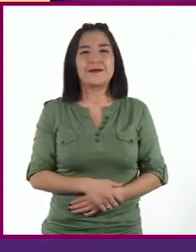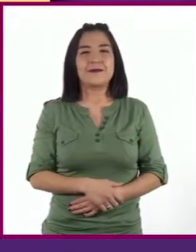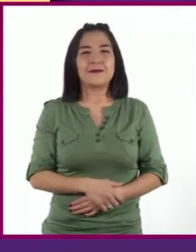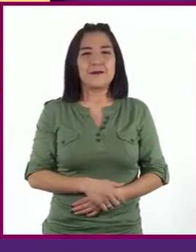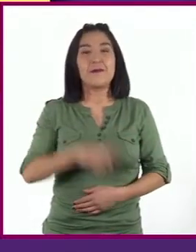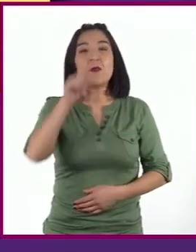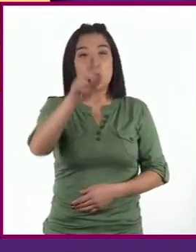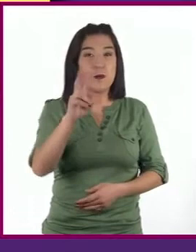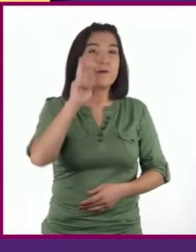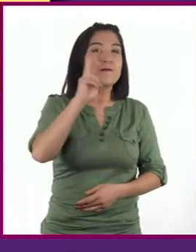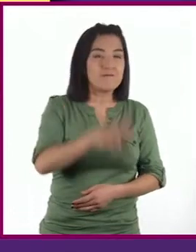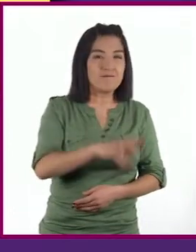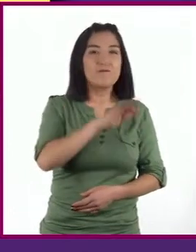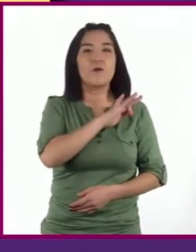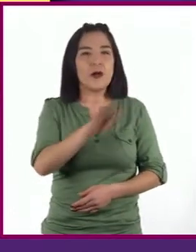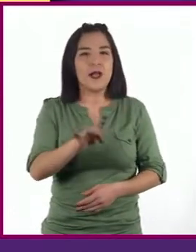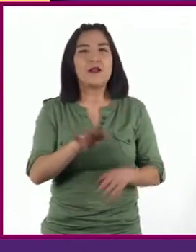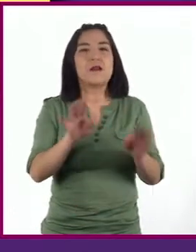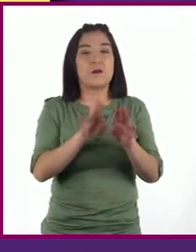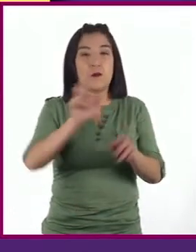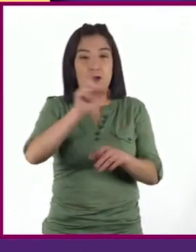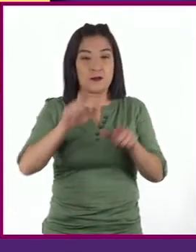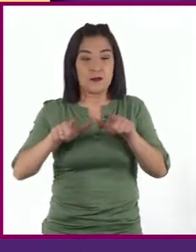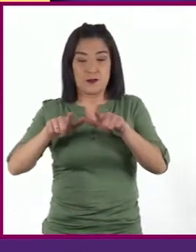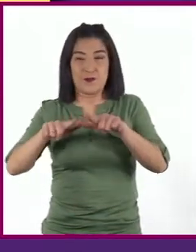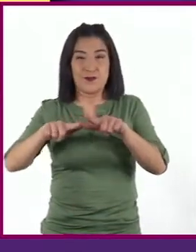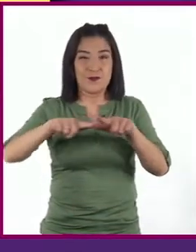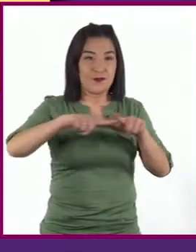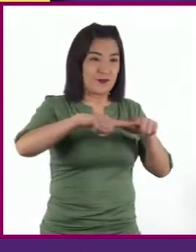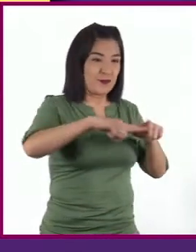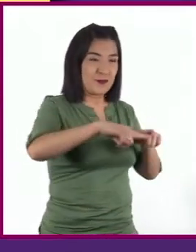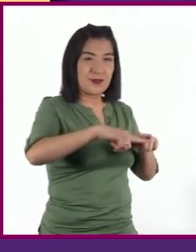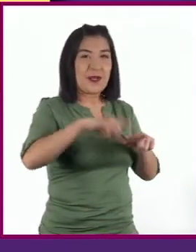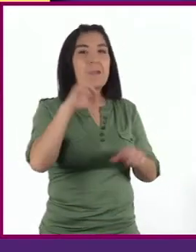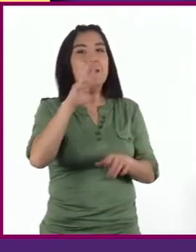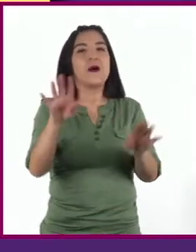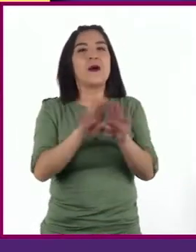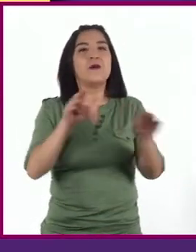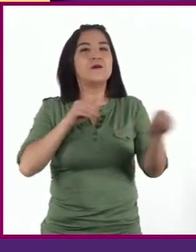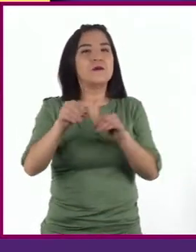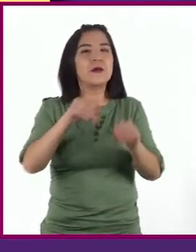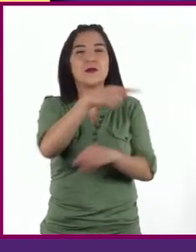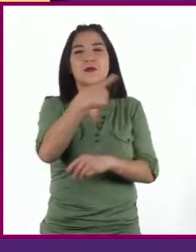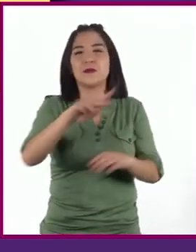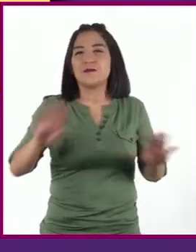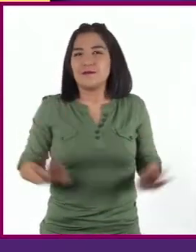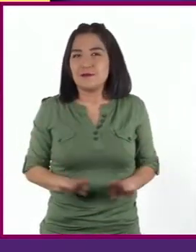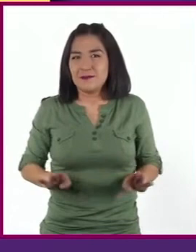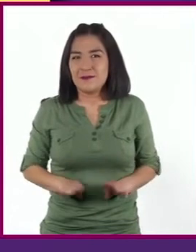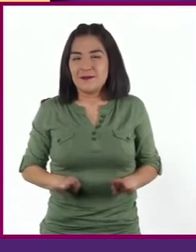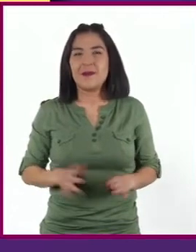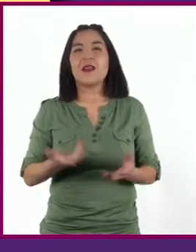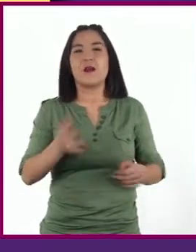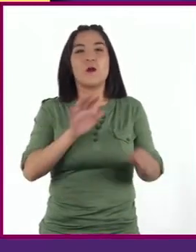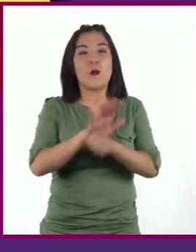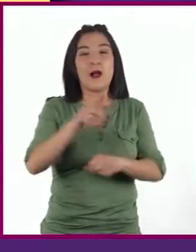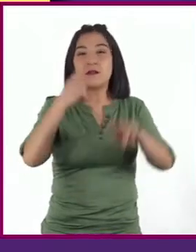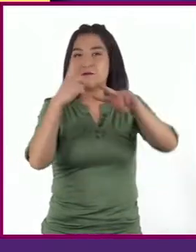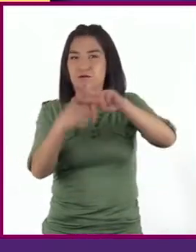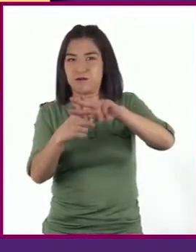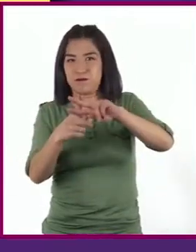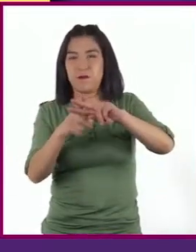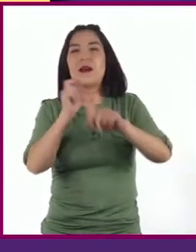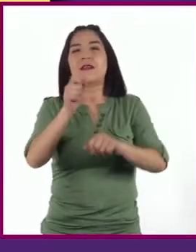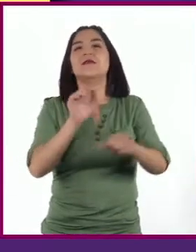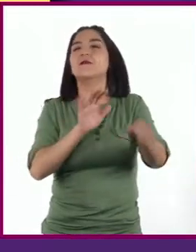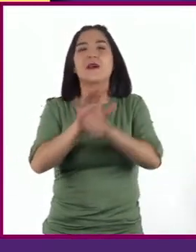Como pueden observar, cuando hacemos la rotación, debemos tener en cuenta sus propiedades, es decir, el ángulo, el